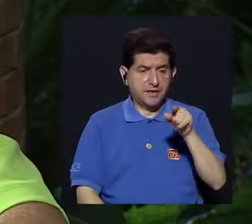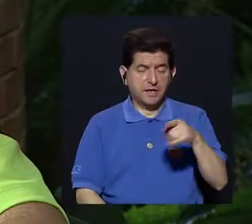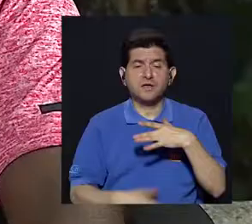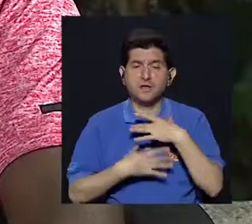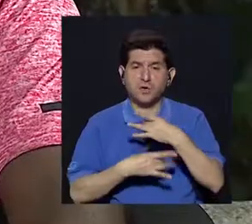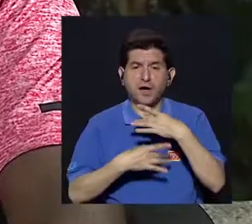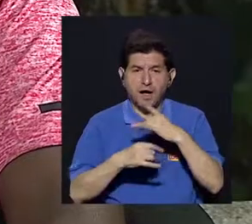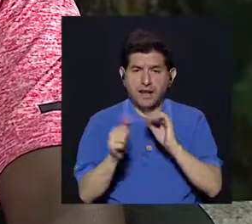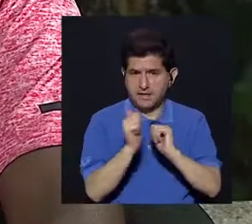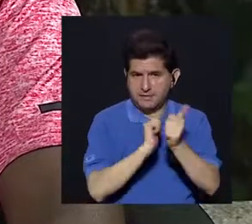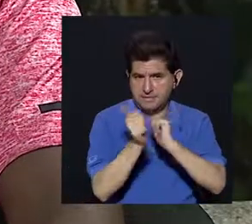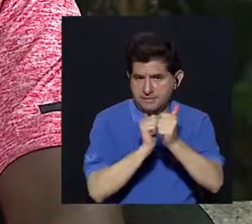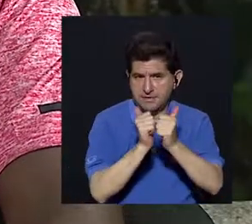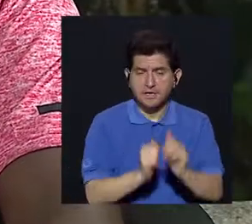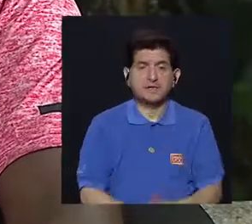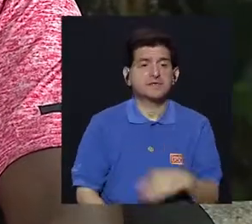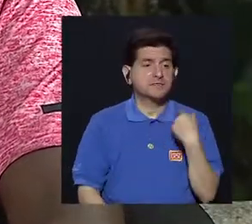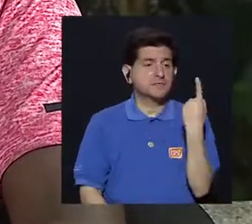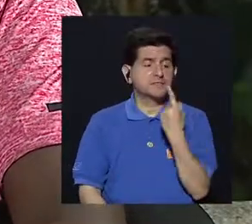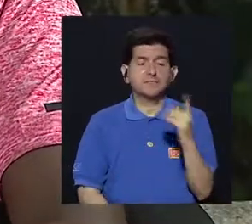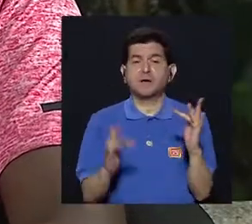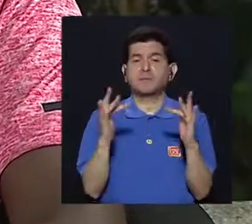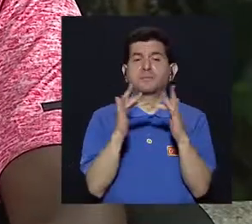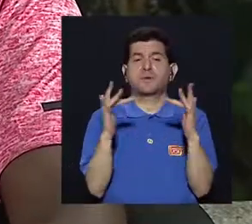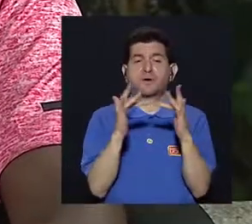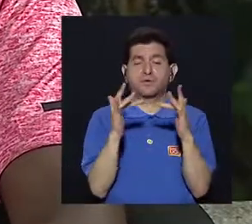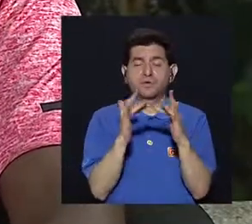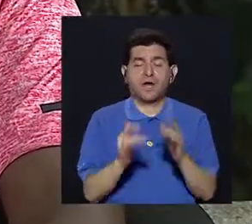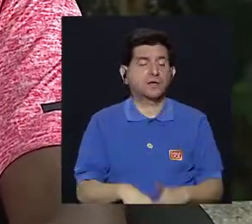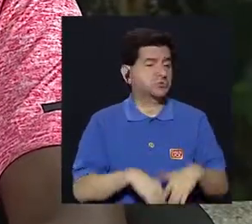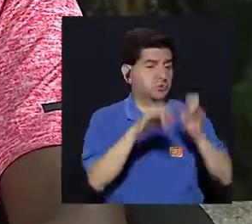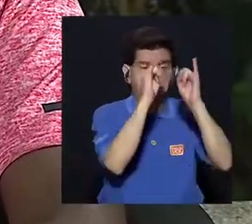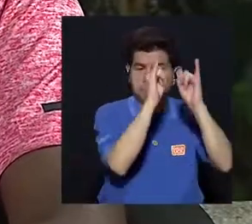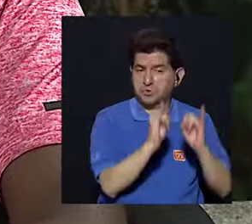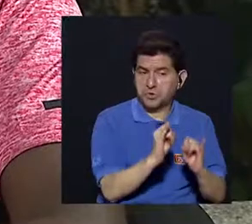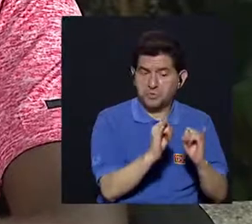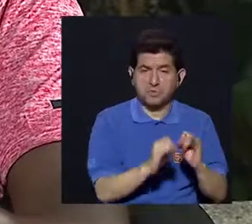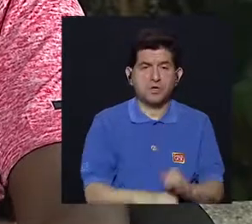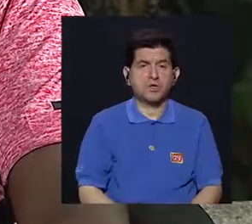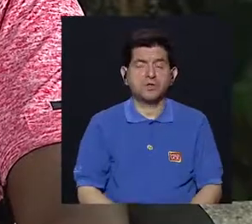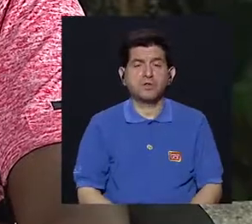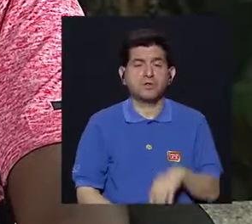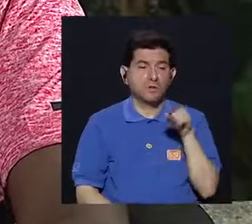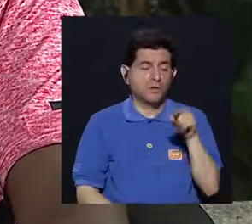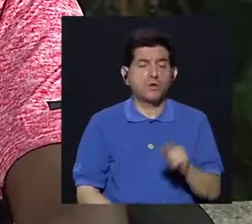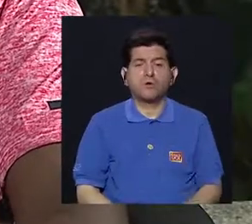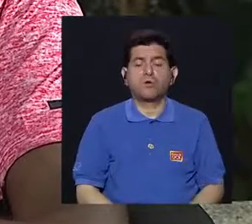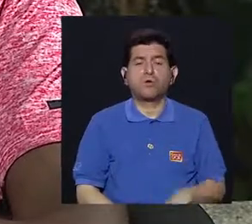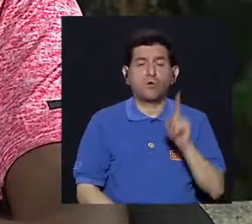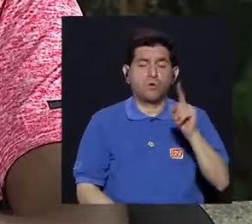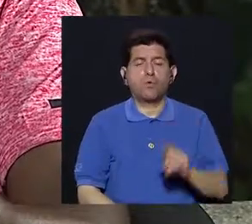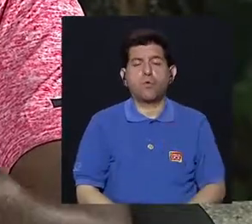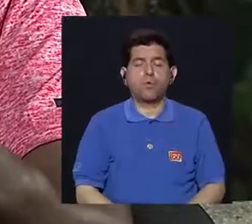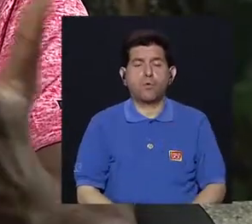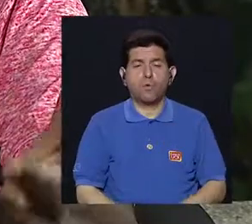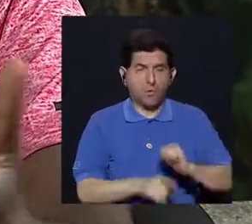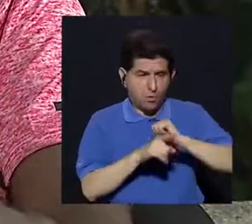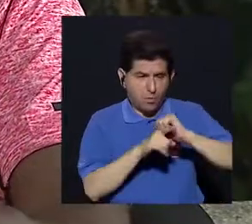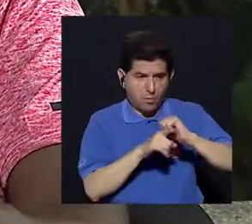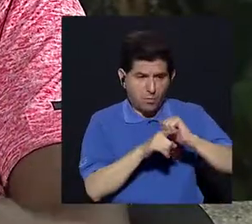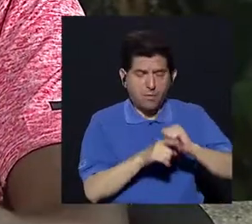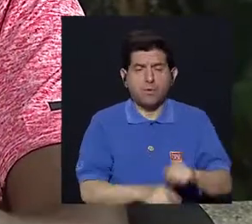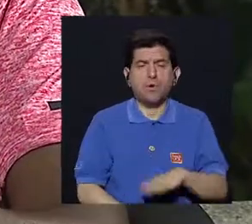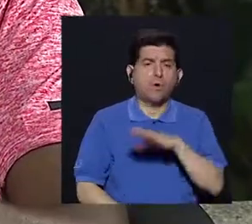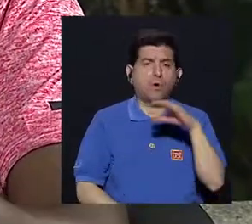al deporte, porque siempre va a tener un contacto, sea individual, siempre va a tener contacto con su entrenador, con su